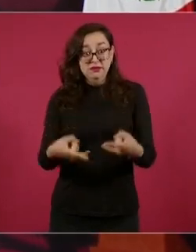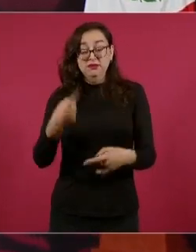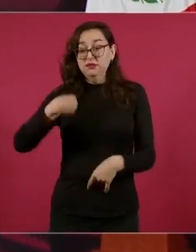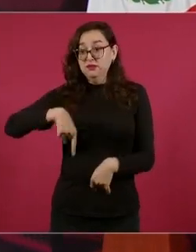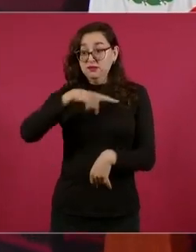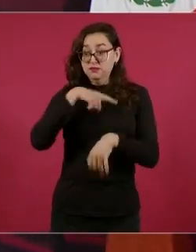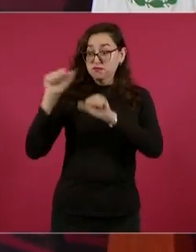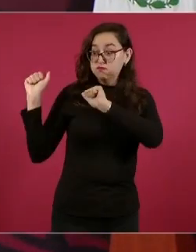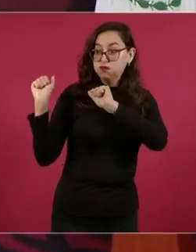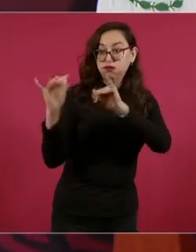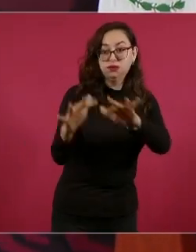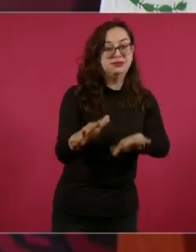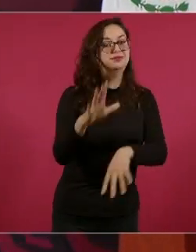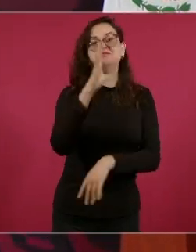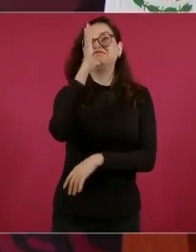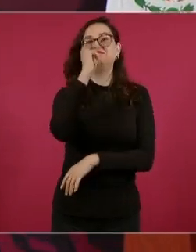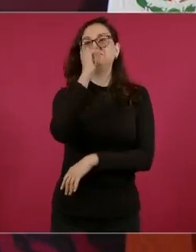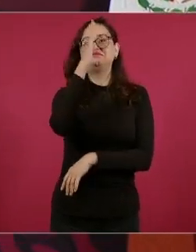estaba